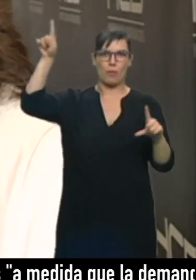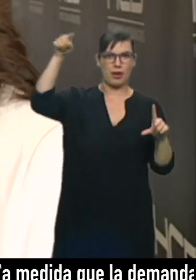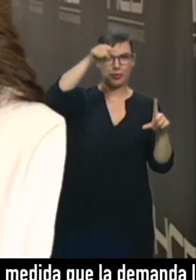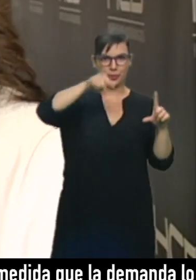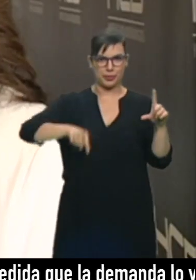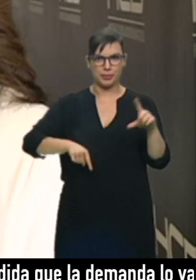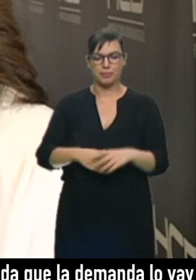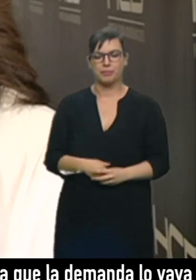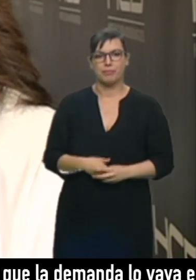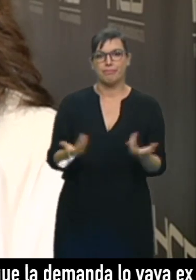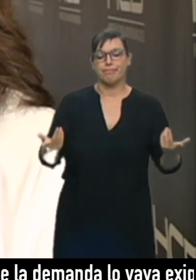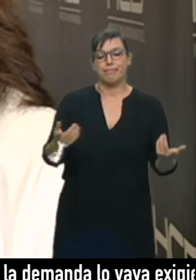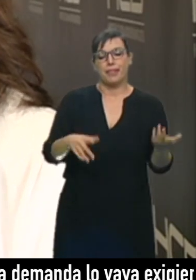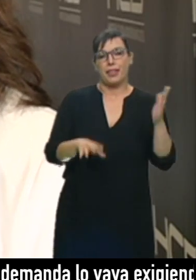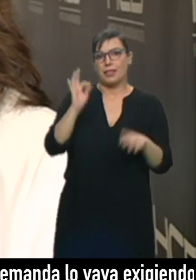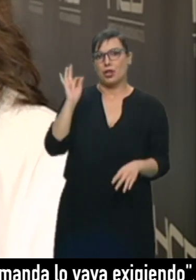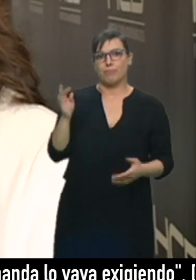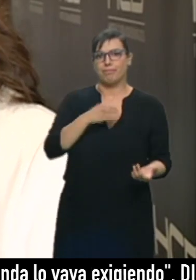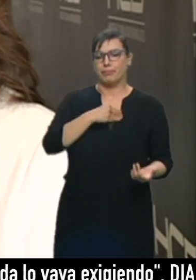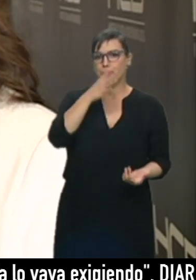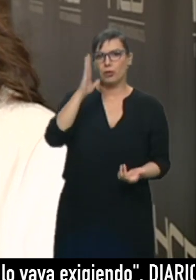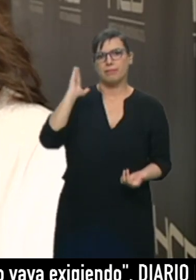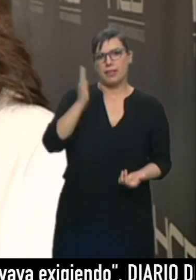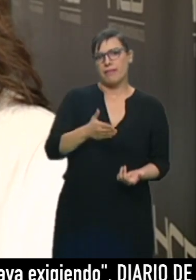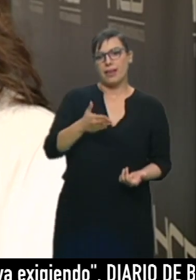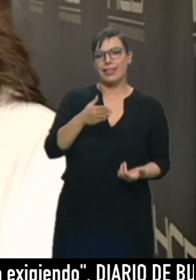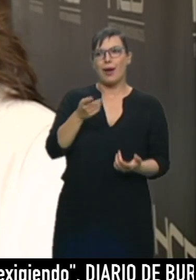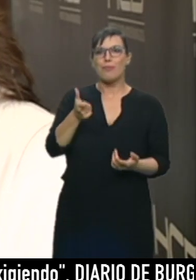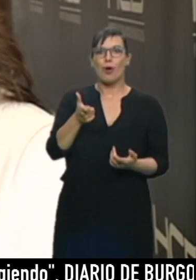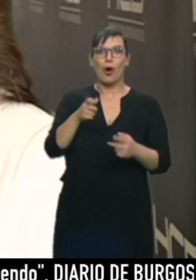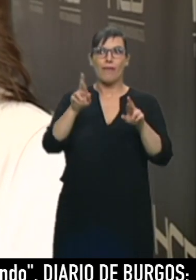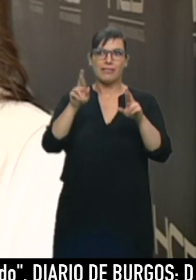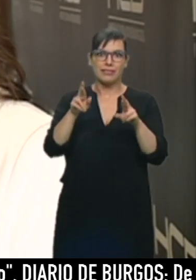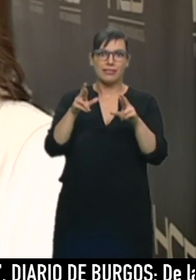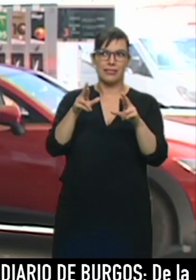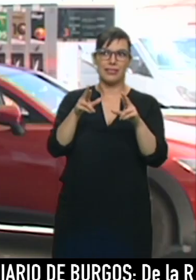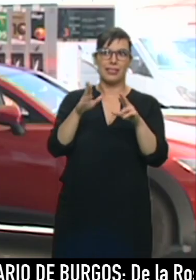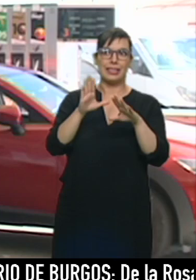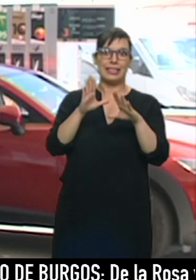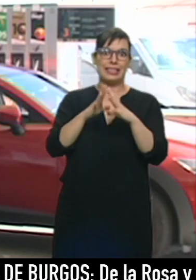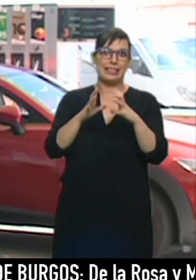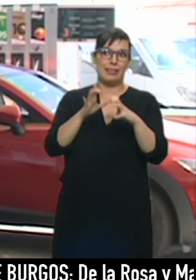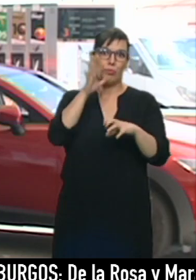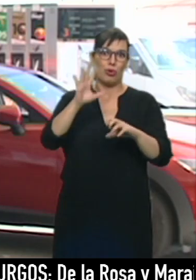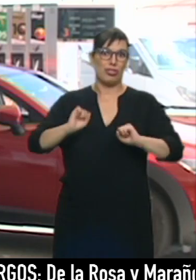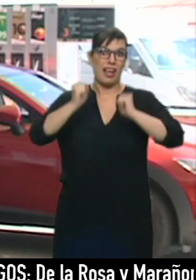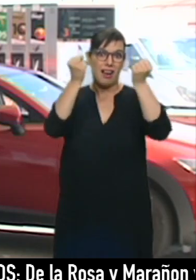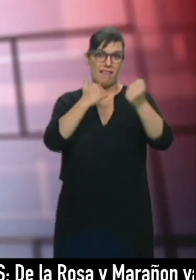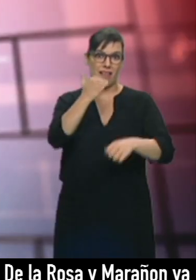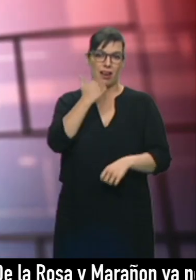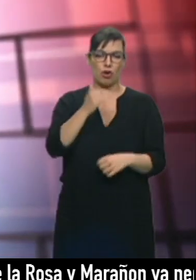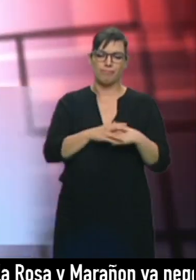Sentimos mucho esta decisión porque nos va a afectar bastante. Era un poco nuestro salvavidas. Está claro que va a haber diferencia.